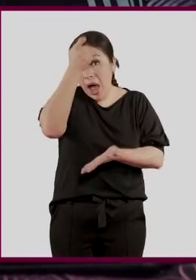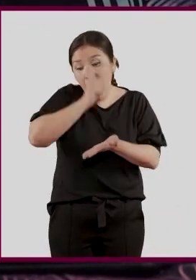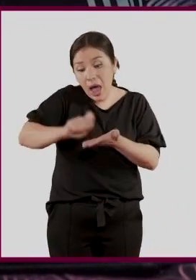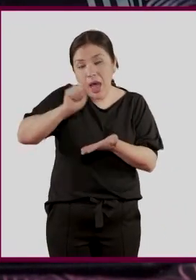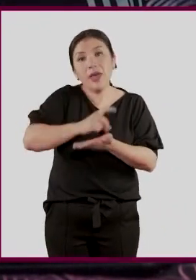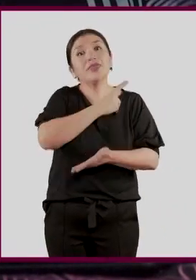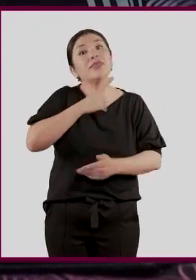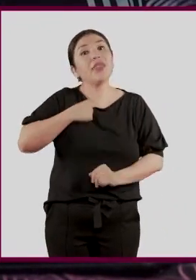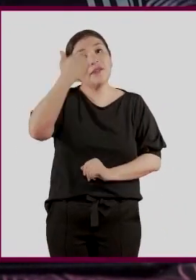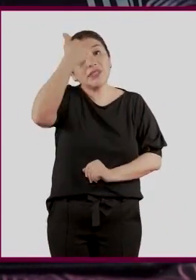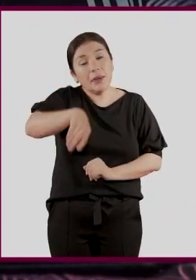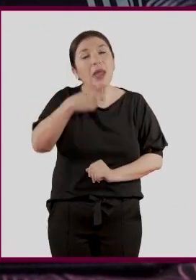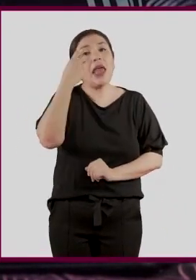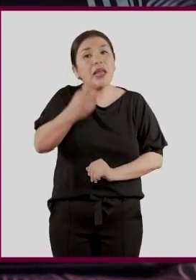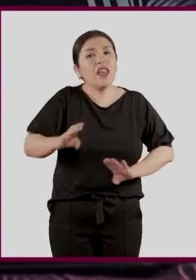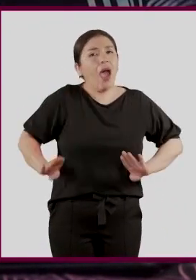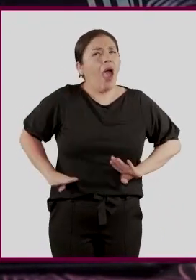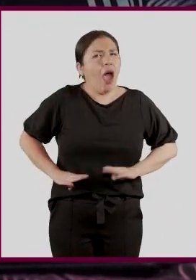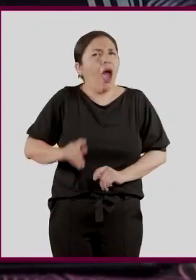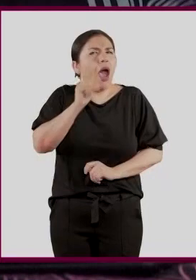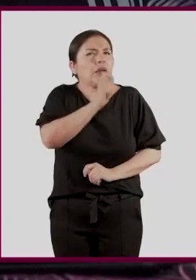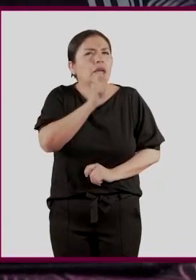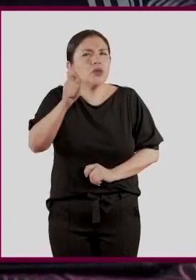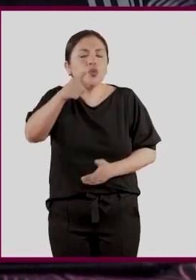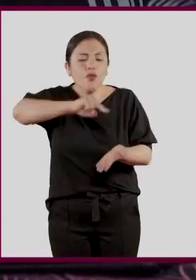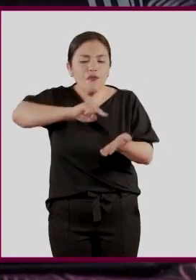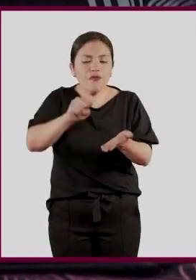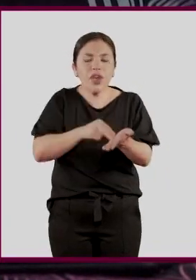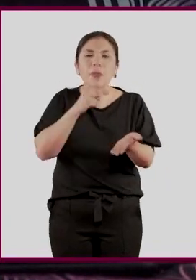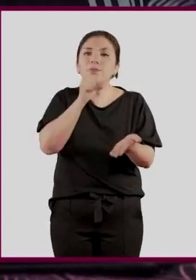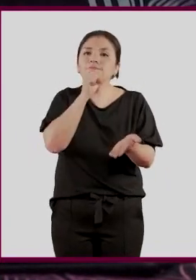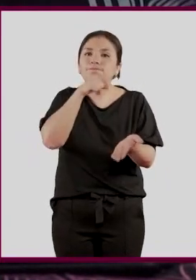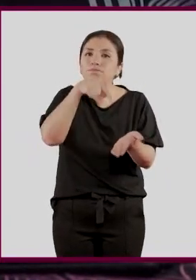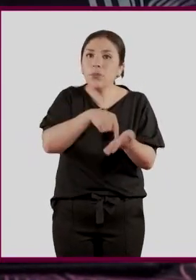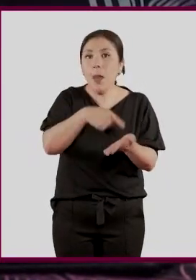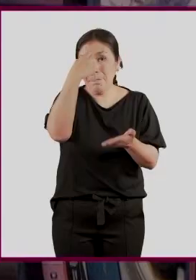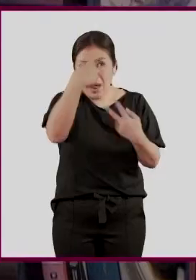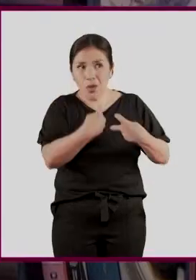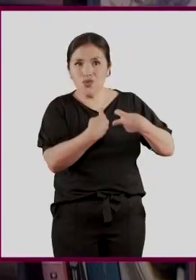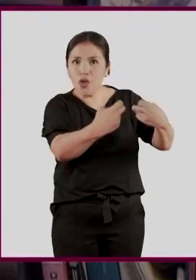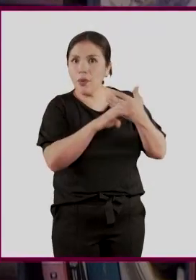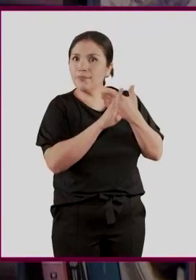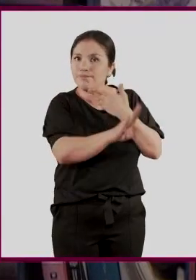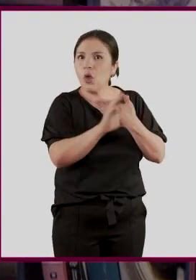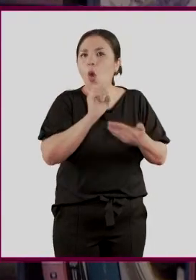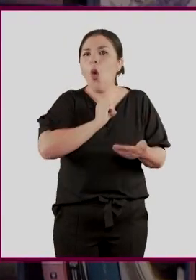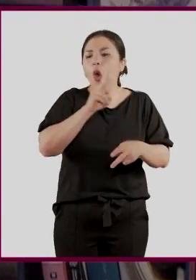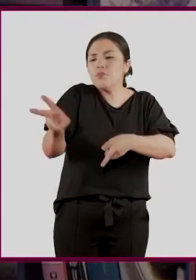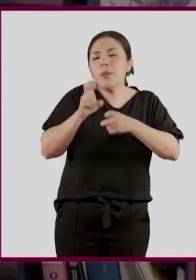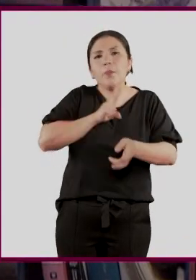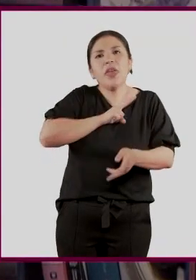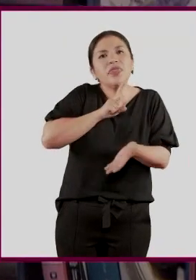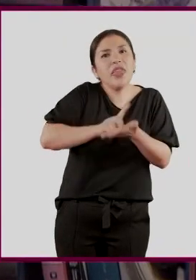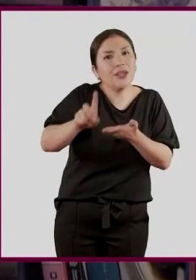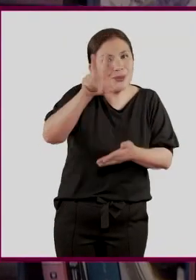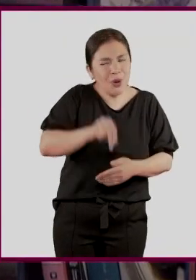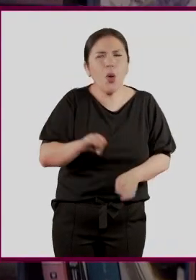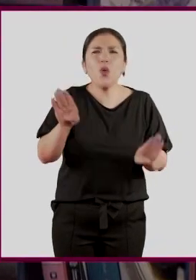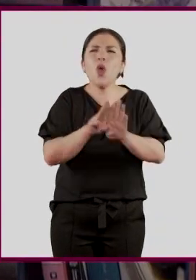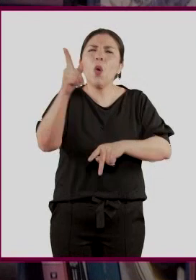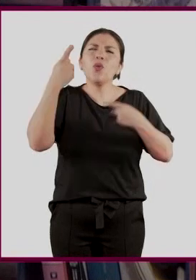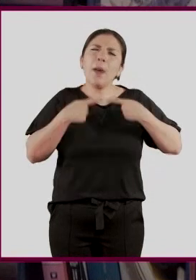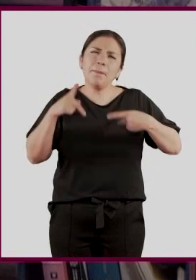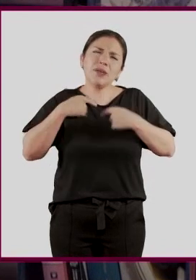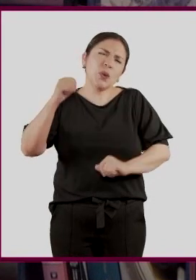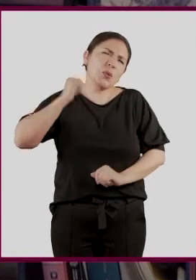hayas creado, tienes que saber exactamente lo que firmas. Que no te quieran robar o quitar tu derecho.